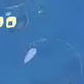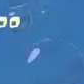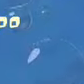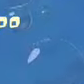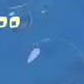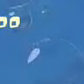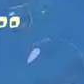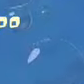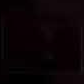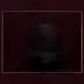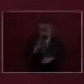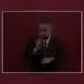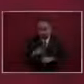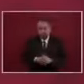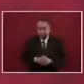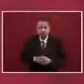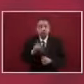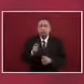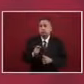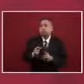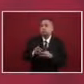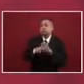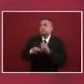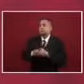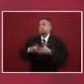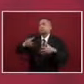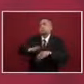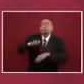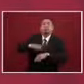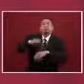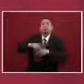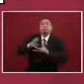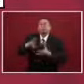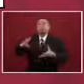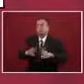Varios meses más tarde. No solo es crecer por crecer,